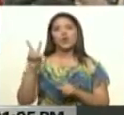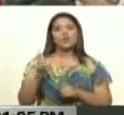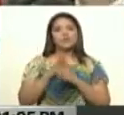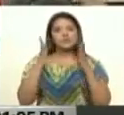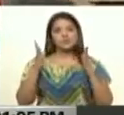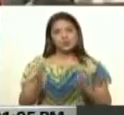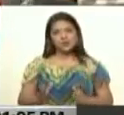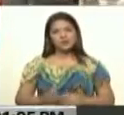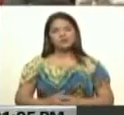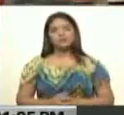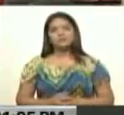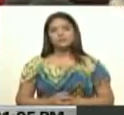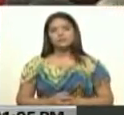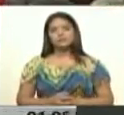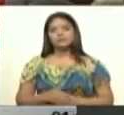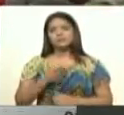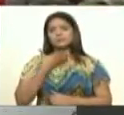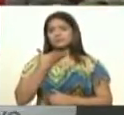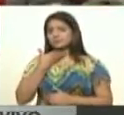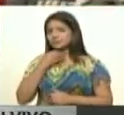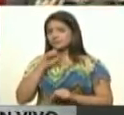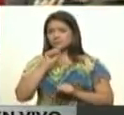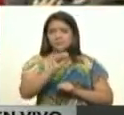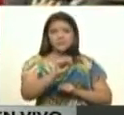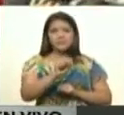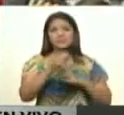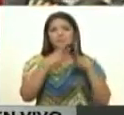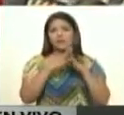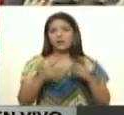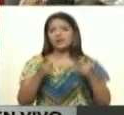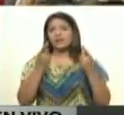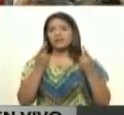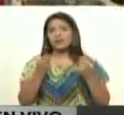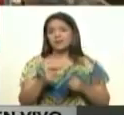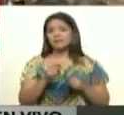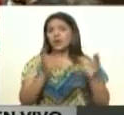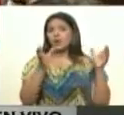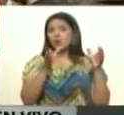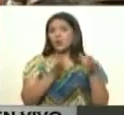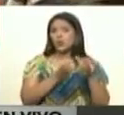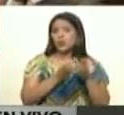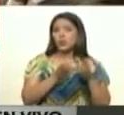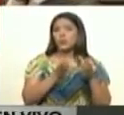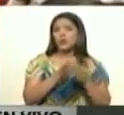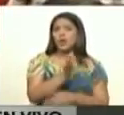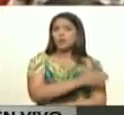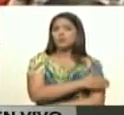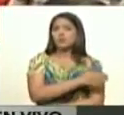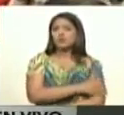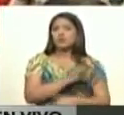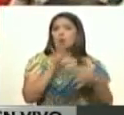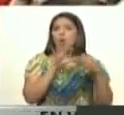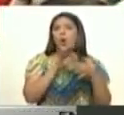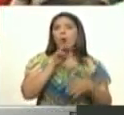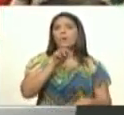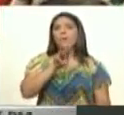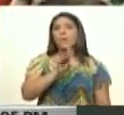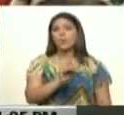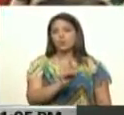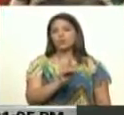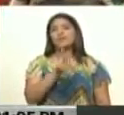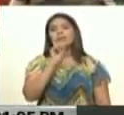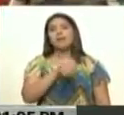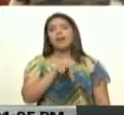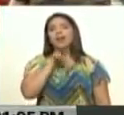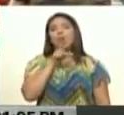venezolanos. Rechazamos las pretensiones de la mal llamada Mesa de la Unidad, en particular las